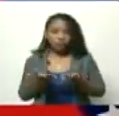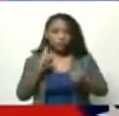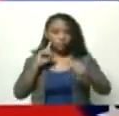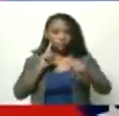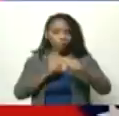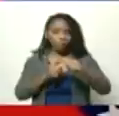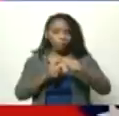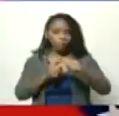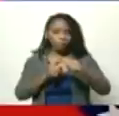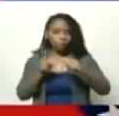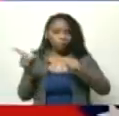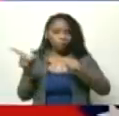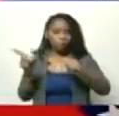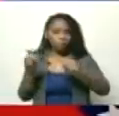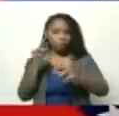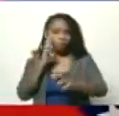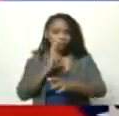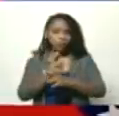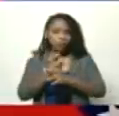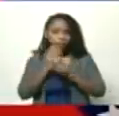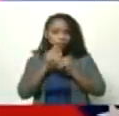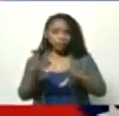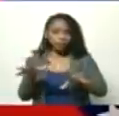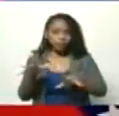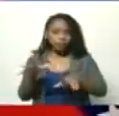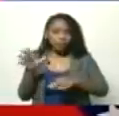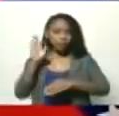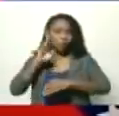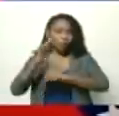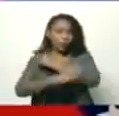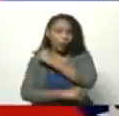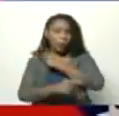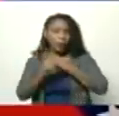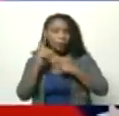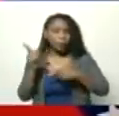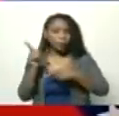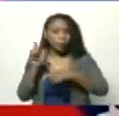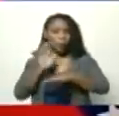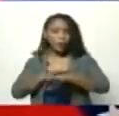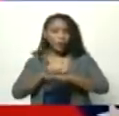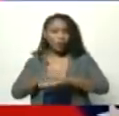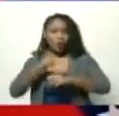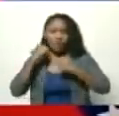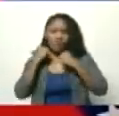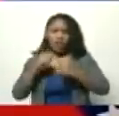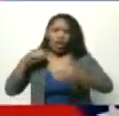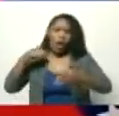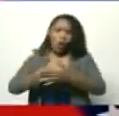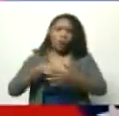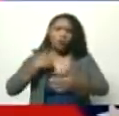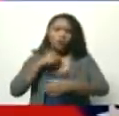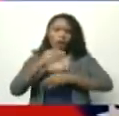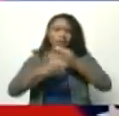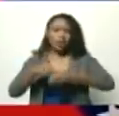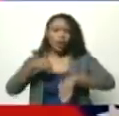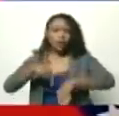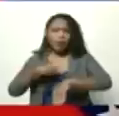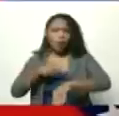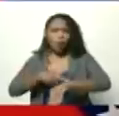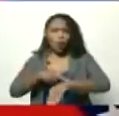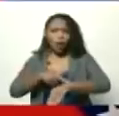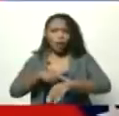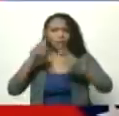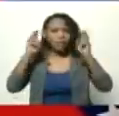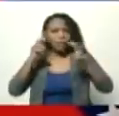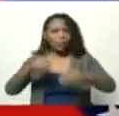apuntaban a estas redes criminales, y por eso son duros golpes que estamos dando estas horas, producto